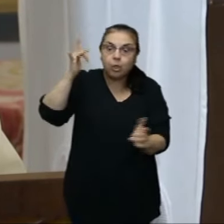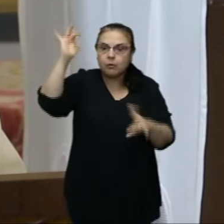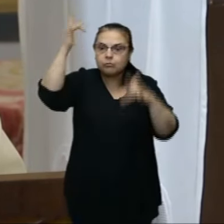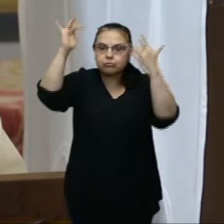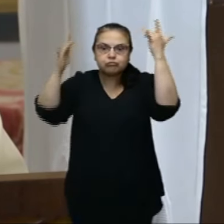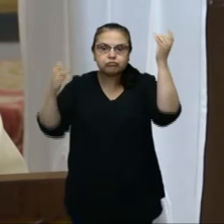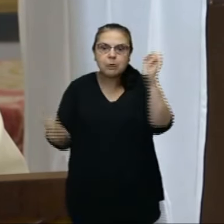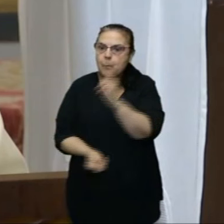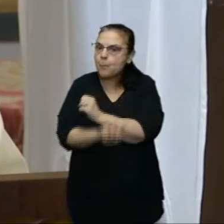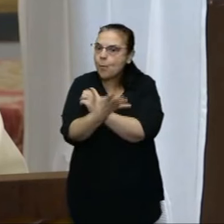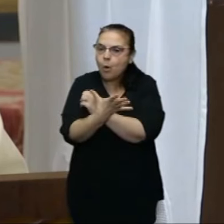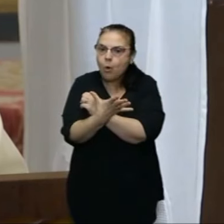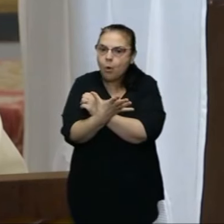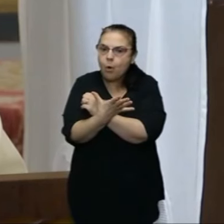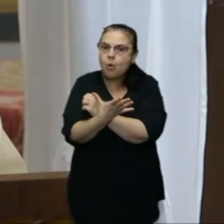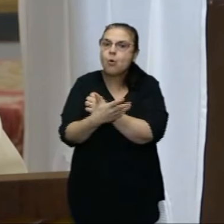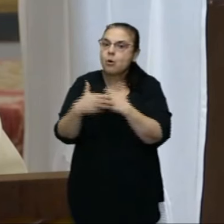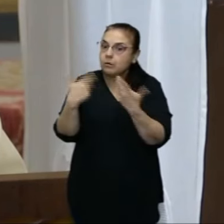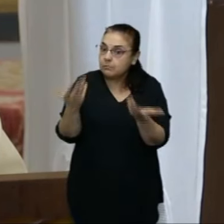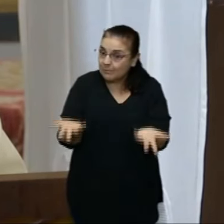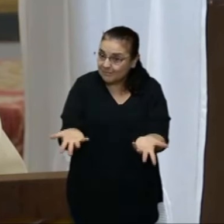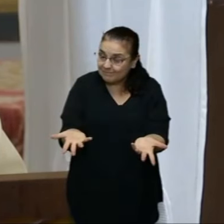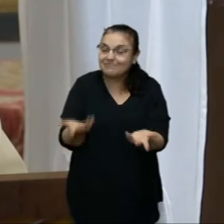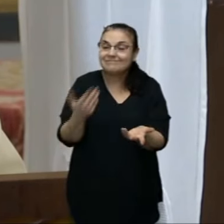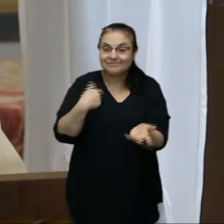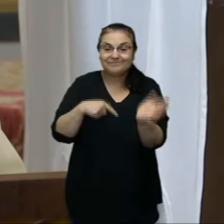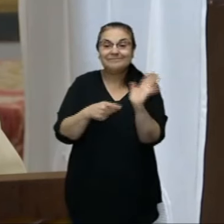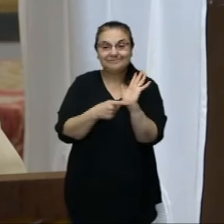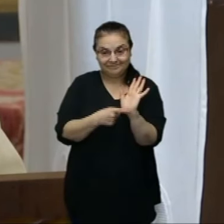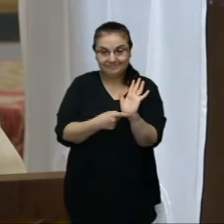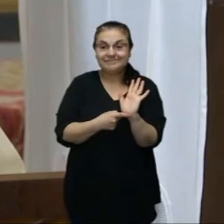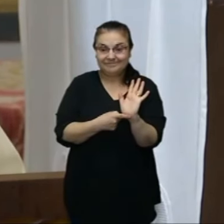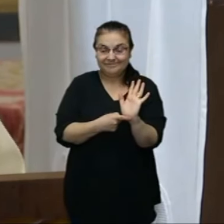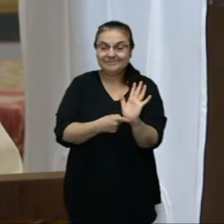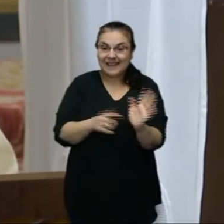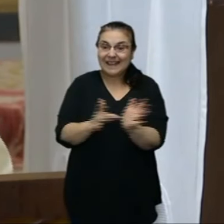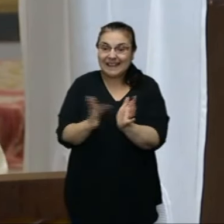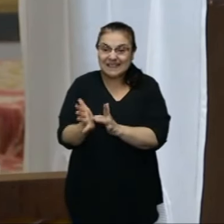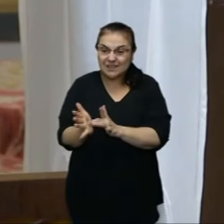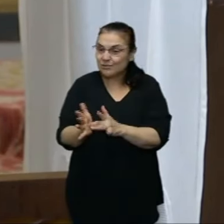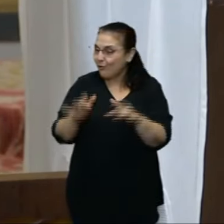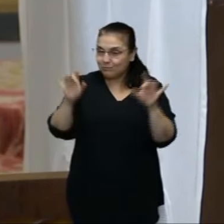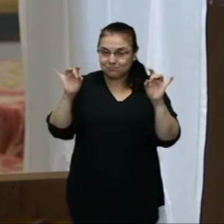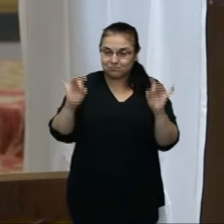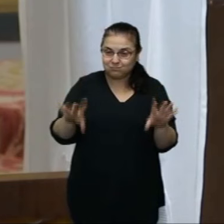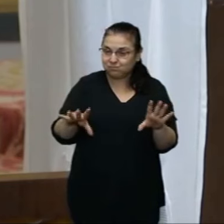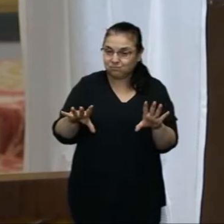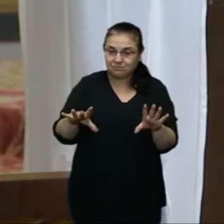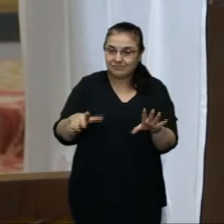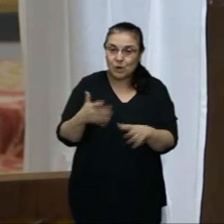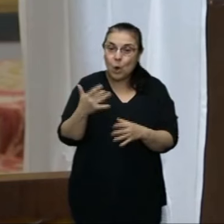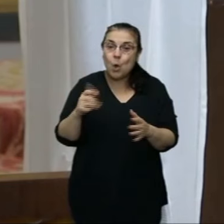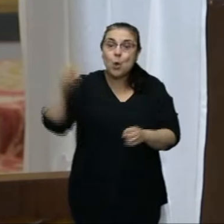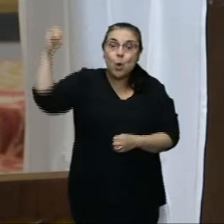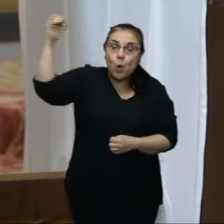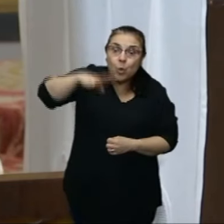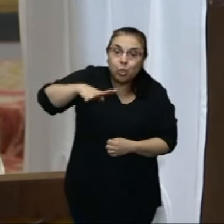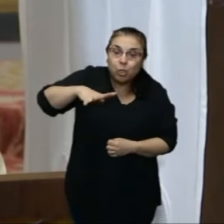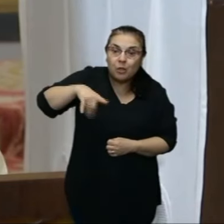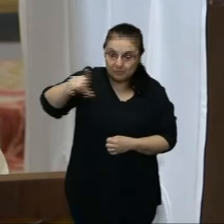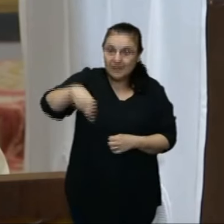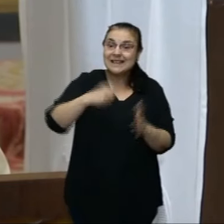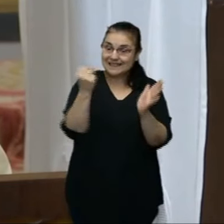en ella. De nuevo está presentando a Cristo como luz. Y es que el mismo Cristo también utilizará ese